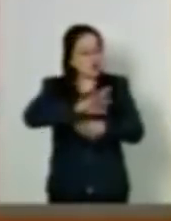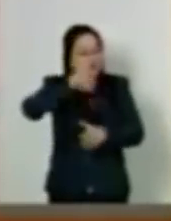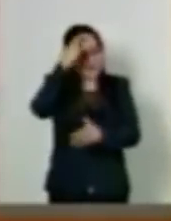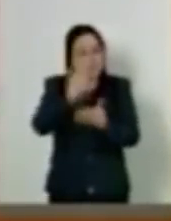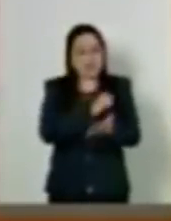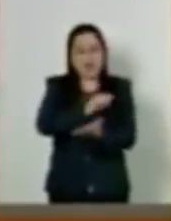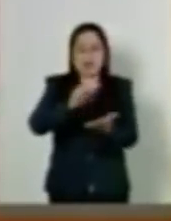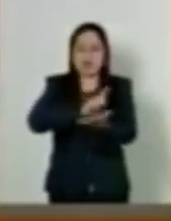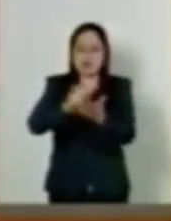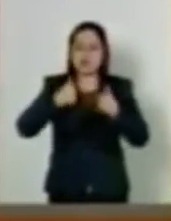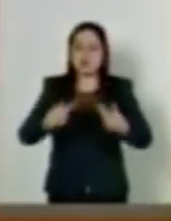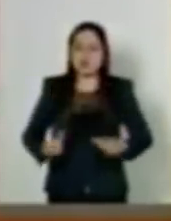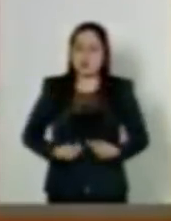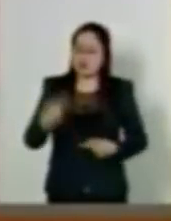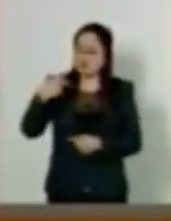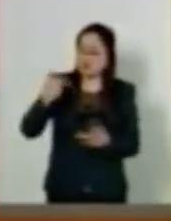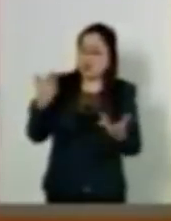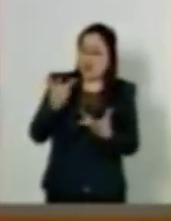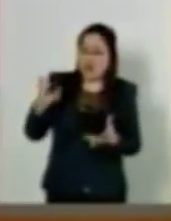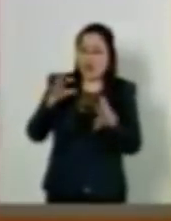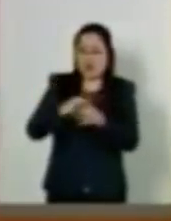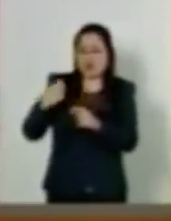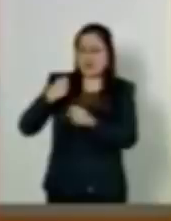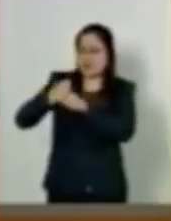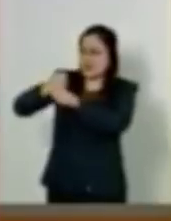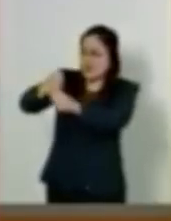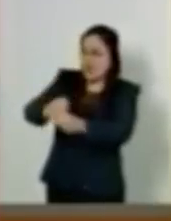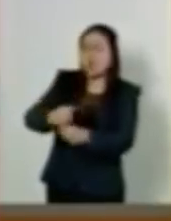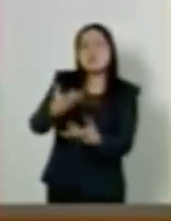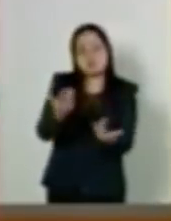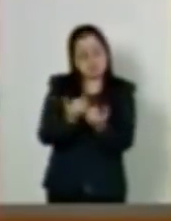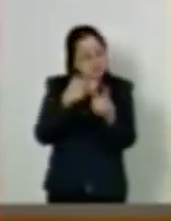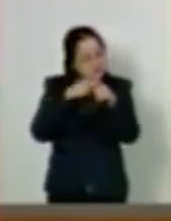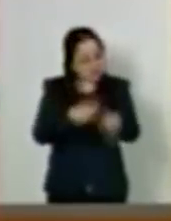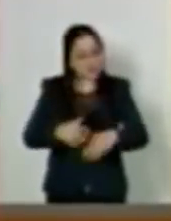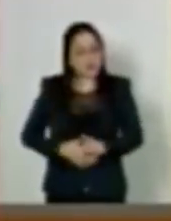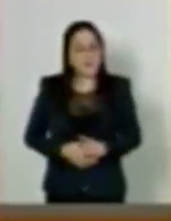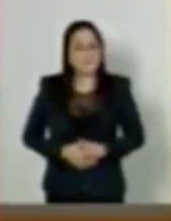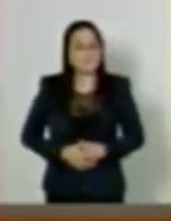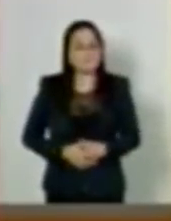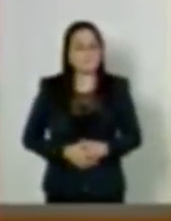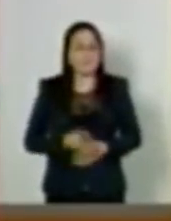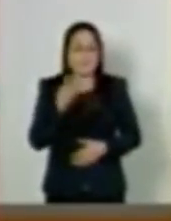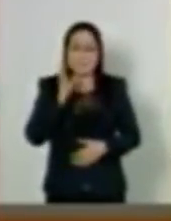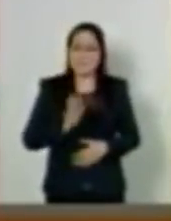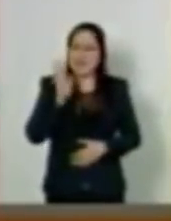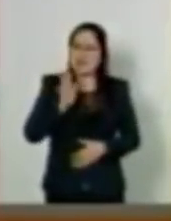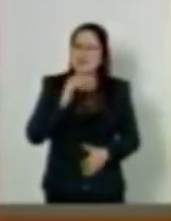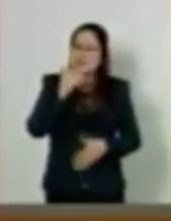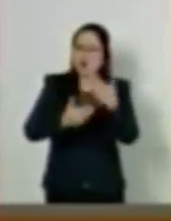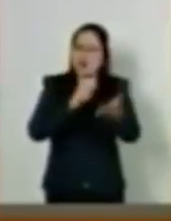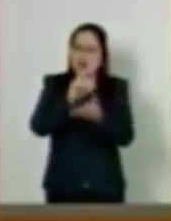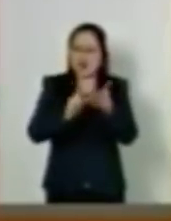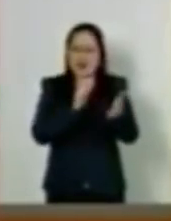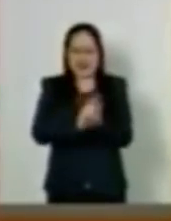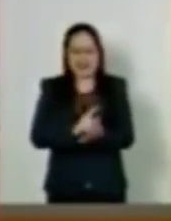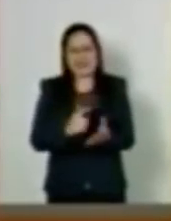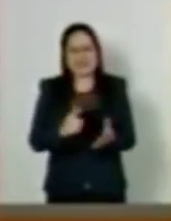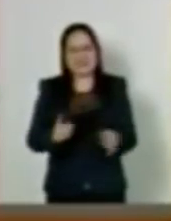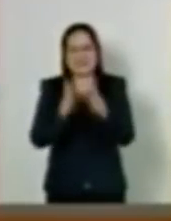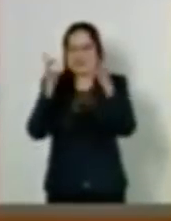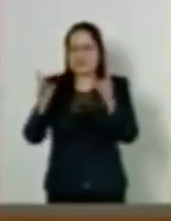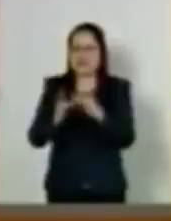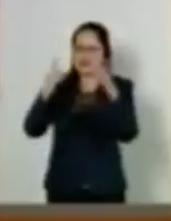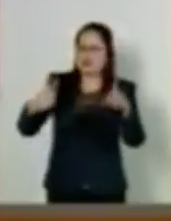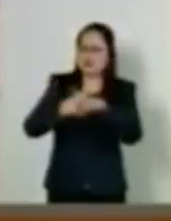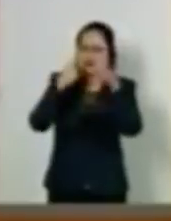de los derechos humanos cometidas por estas en los últimos años. Este parece un proceso legislativo bastante